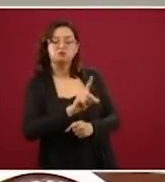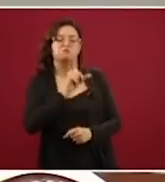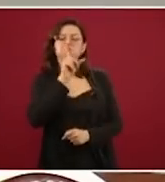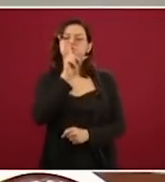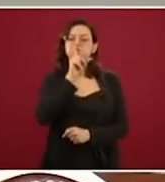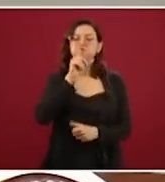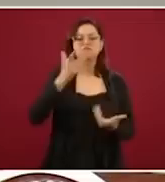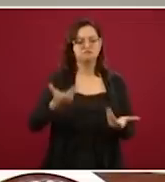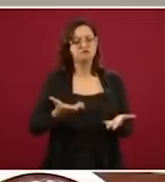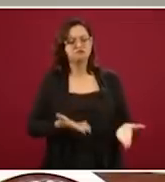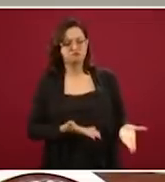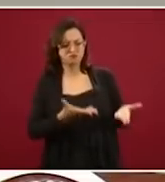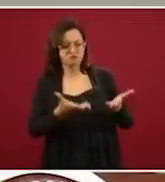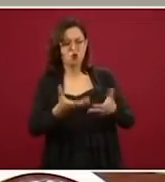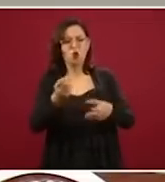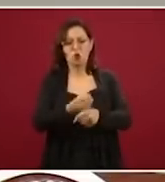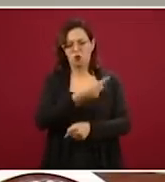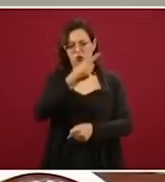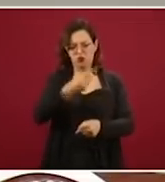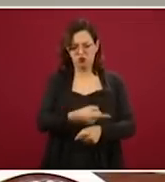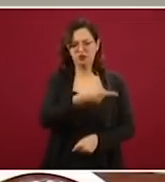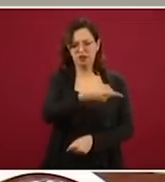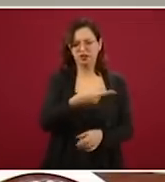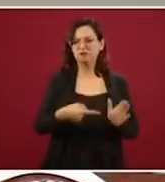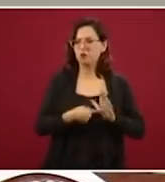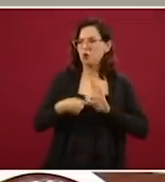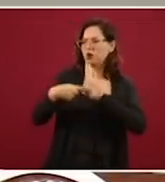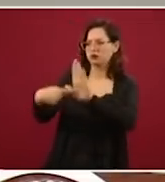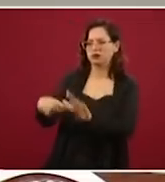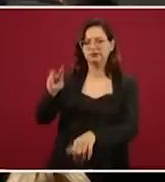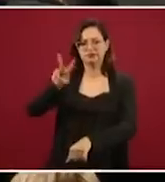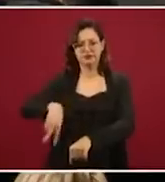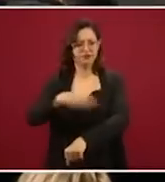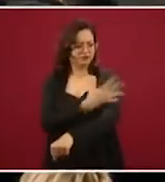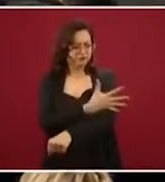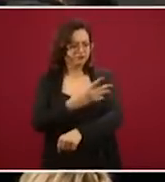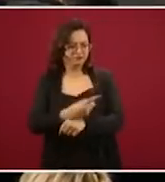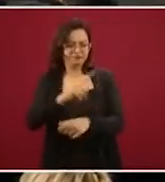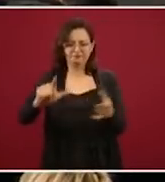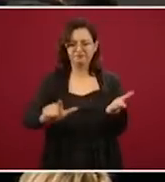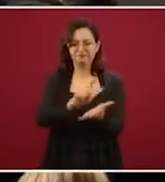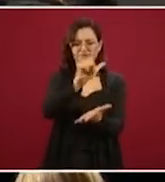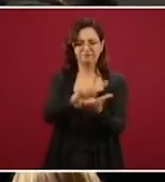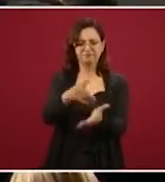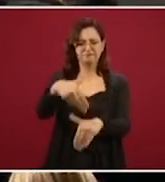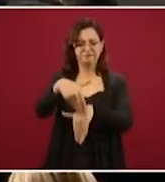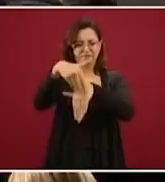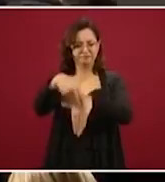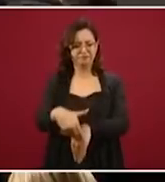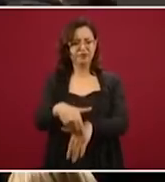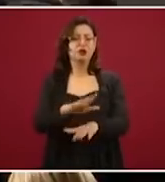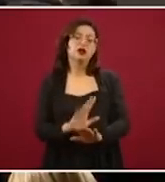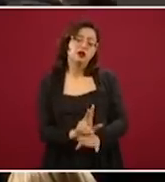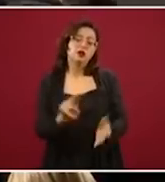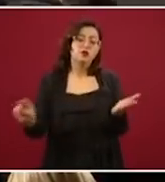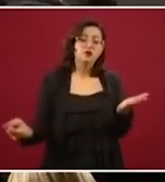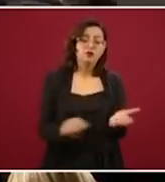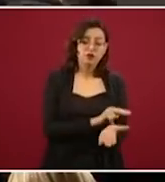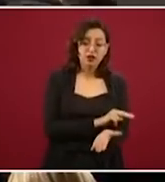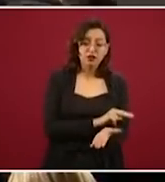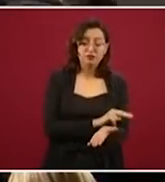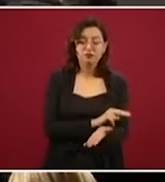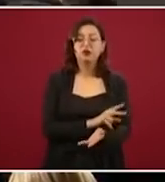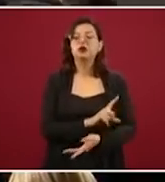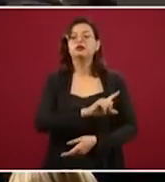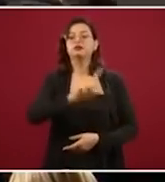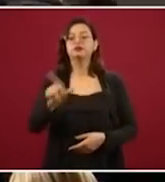la oportunidad al ciudadano de expresar su voluntad y su conformidad con la ley. La siguiente, se firma, y los datos son